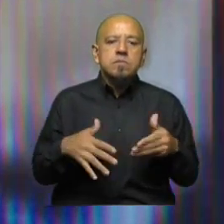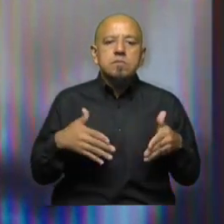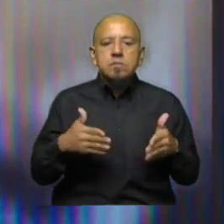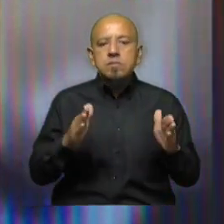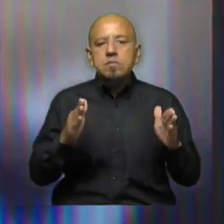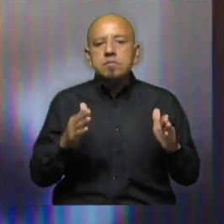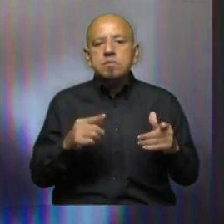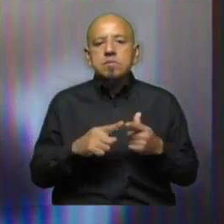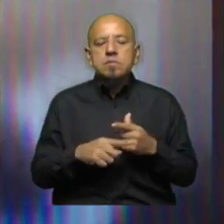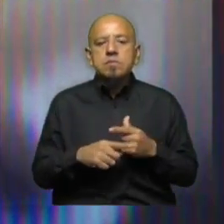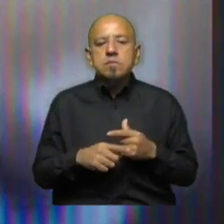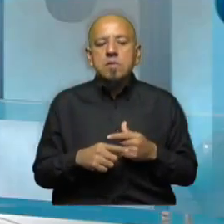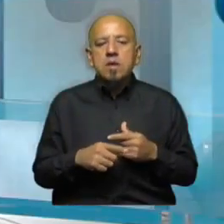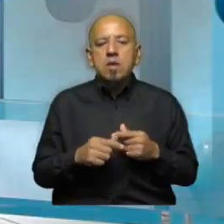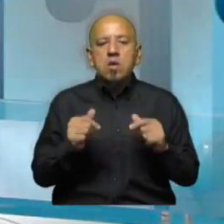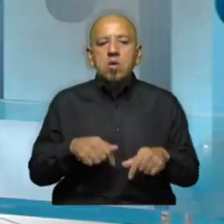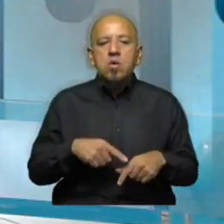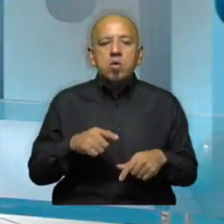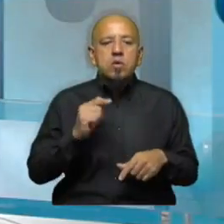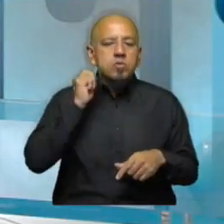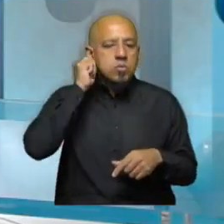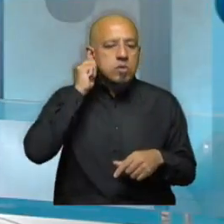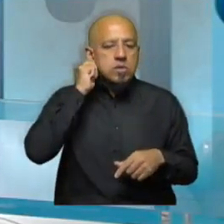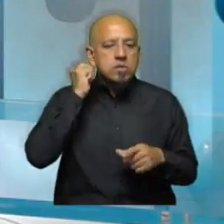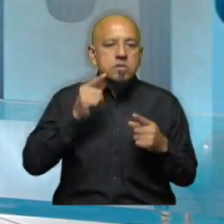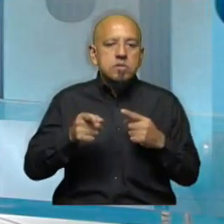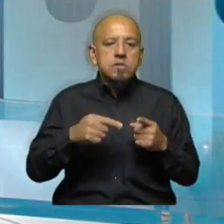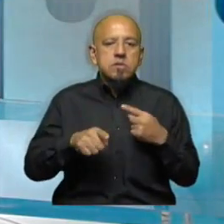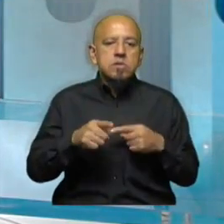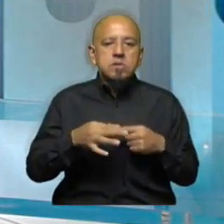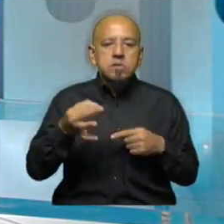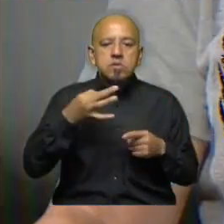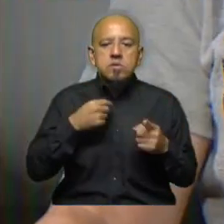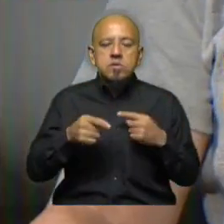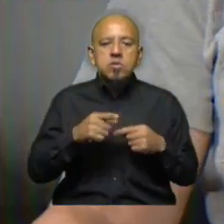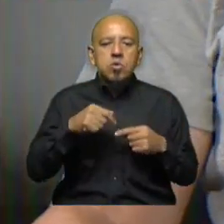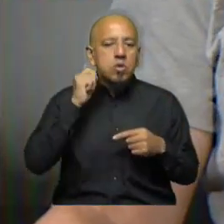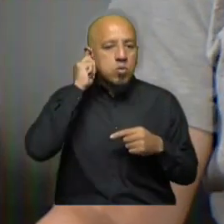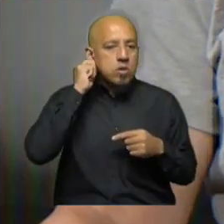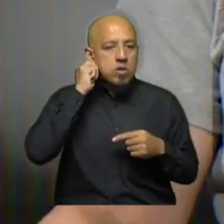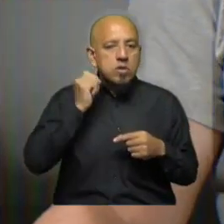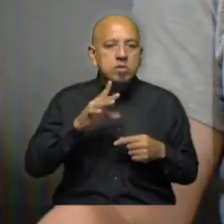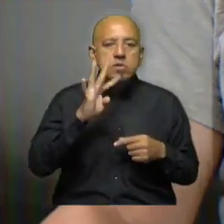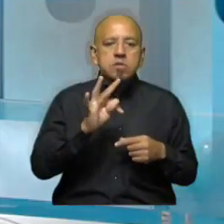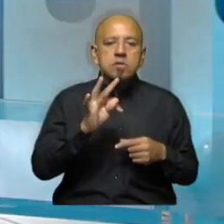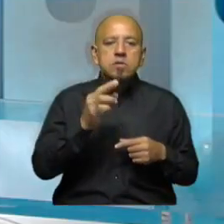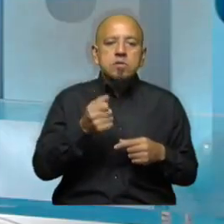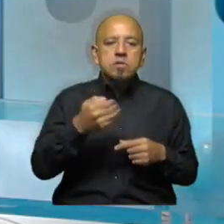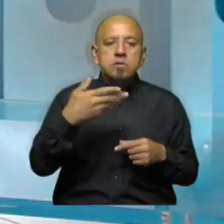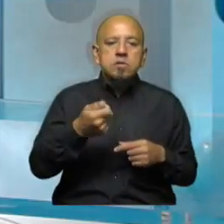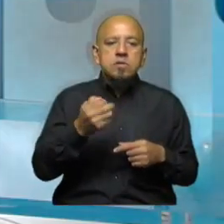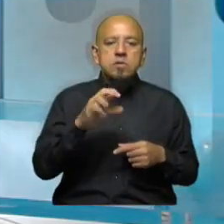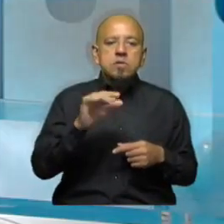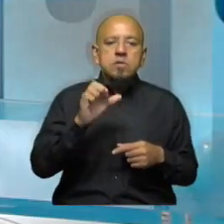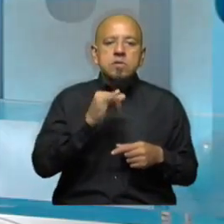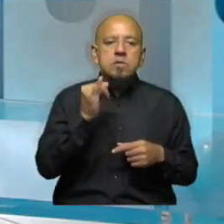recompensa. Queremos decir que hoy es el cumpleaños del maestro Tabárez. Acá Nati nos hizo nos sumó esa data, así que feliz